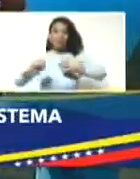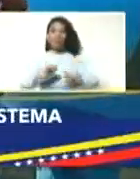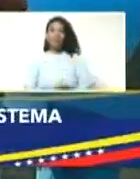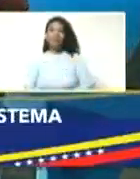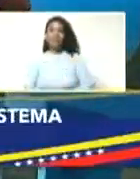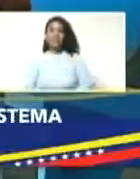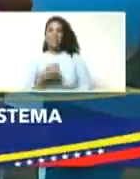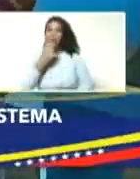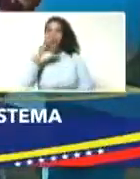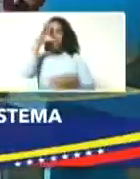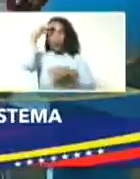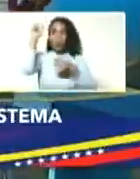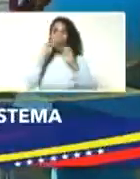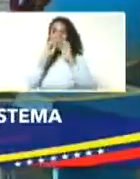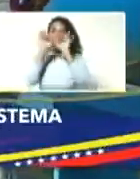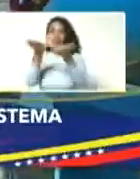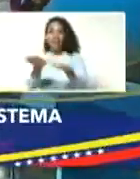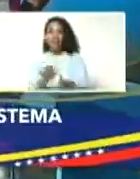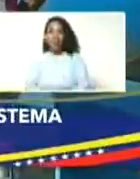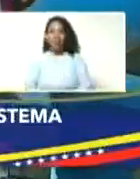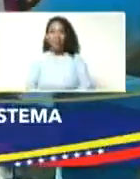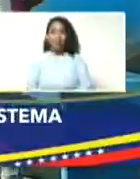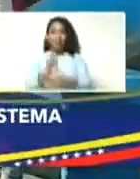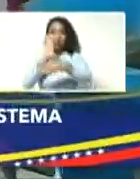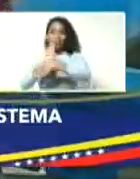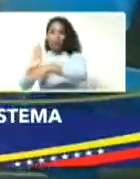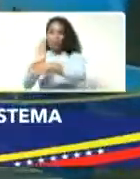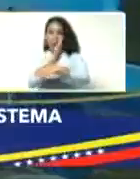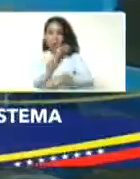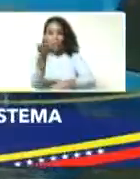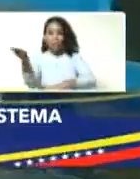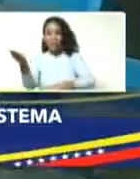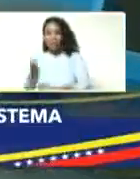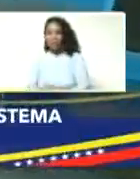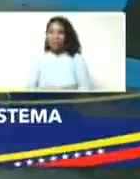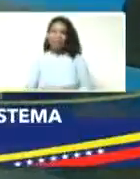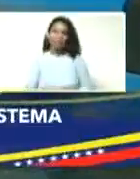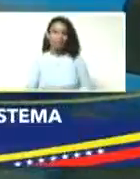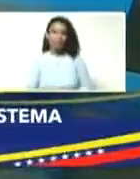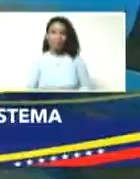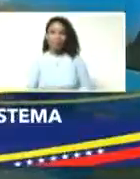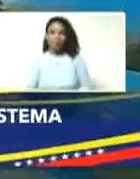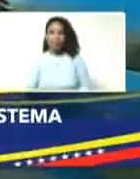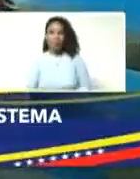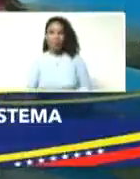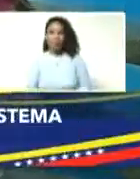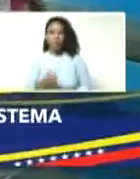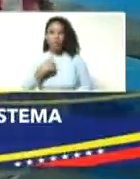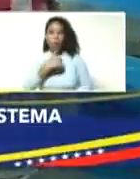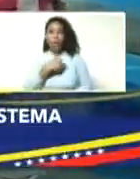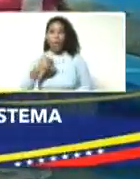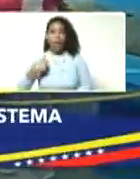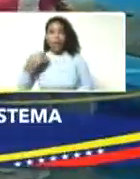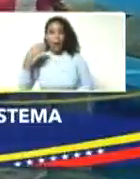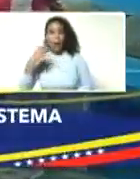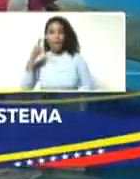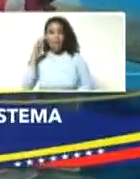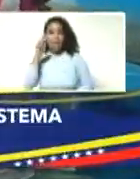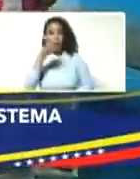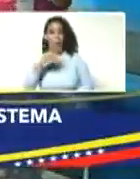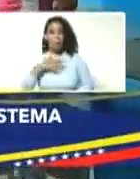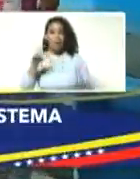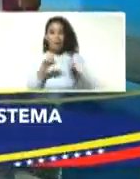Yetsi, bueno, que Dios los bendiga, vale. Los proteja. ¿Ah? Quería ver mi liceo